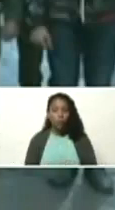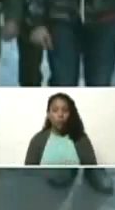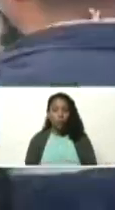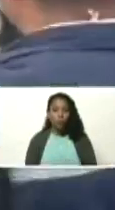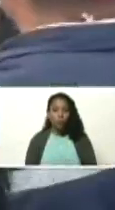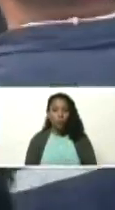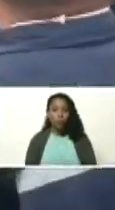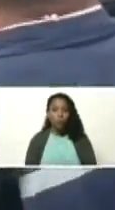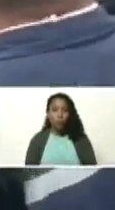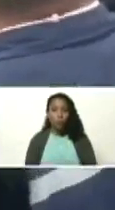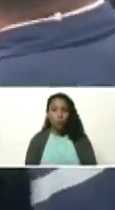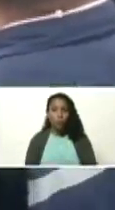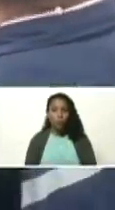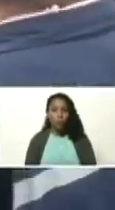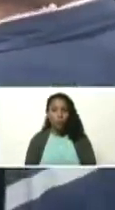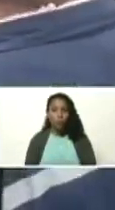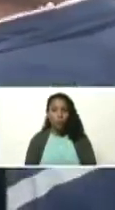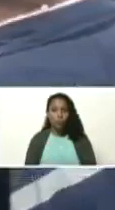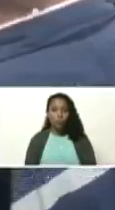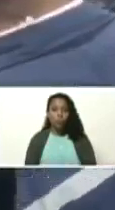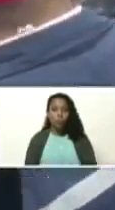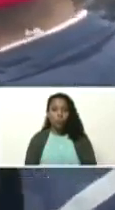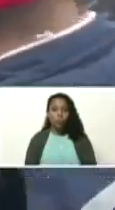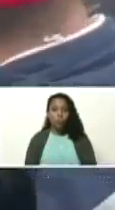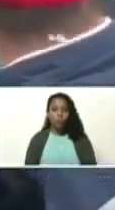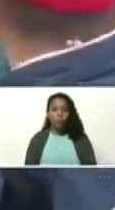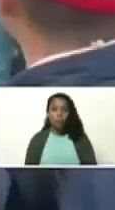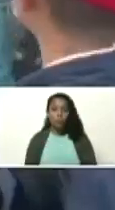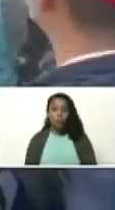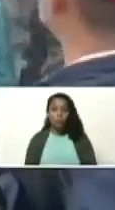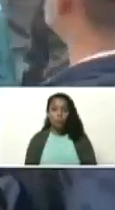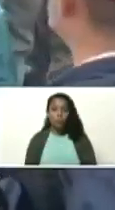sobre todo acá en Aragua, presidente.